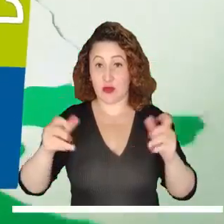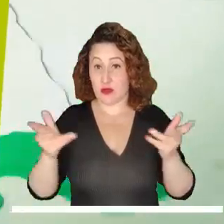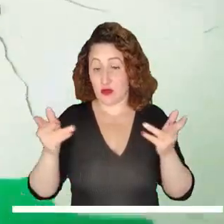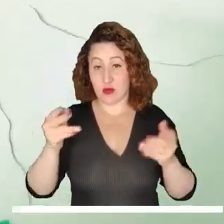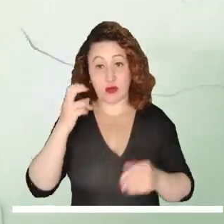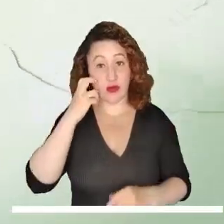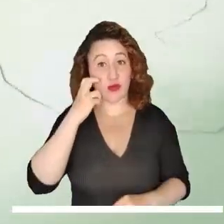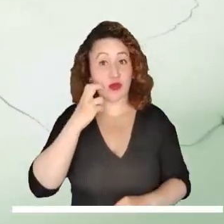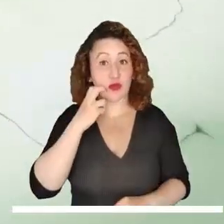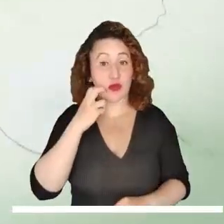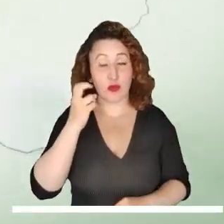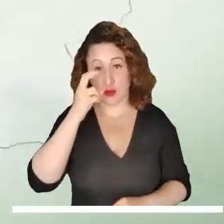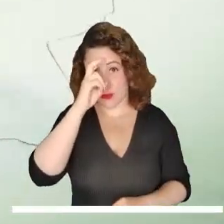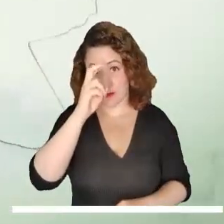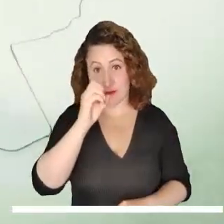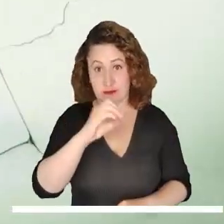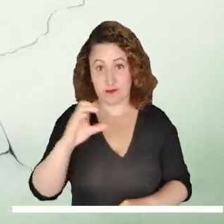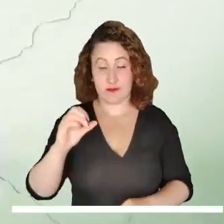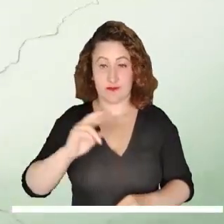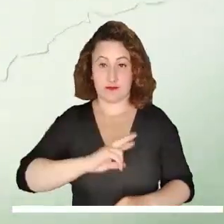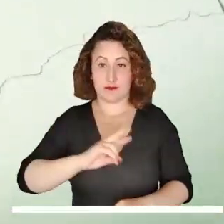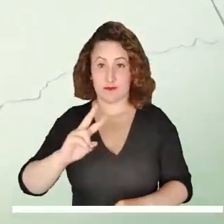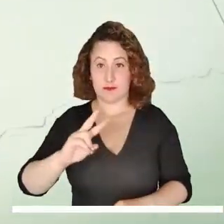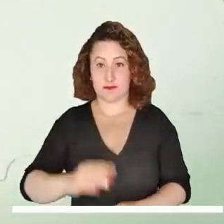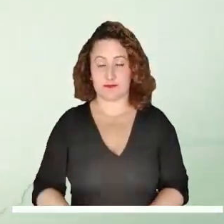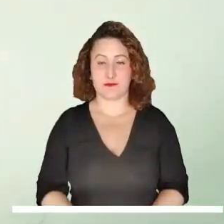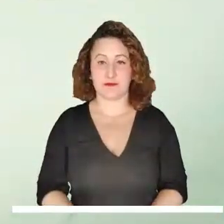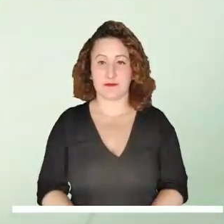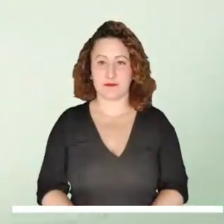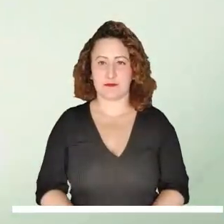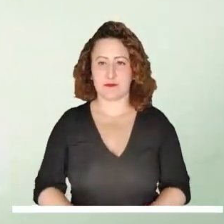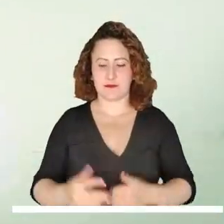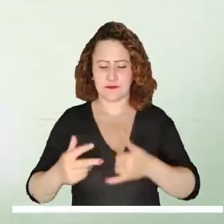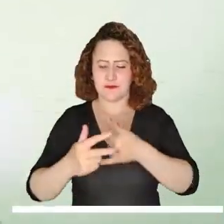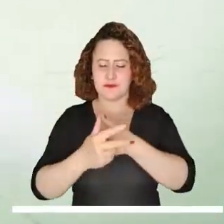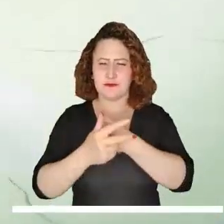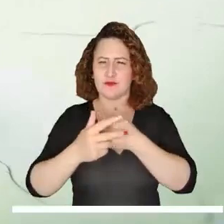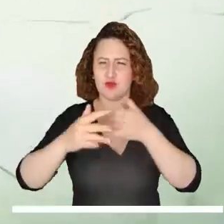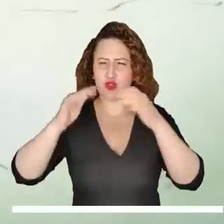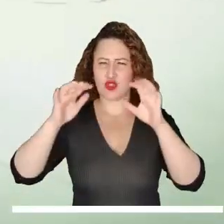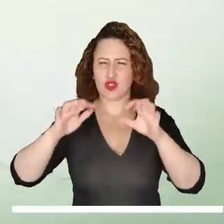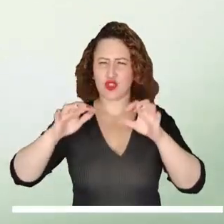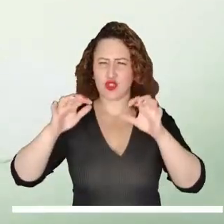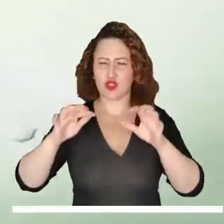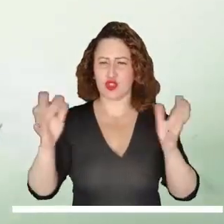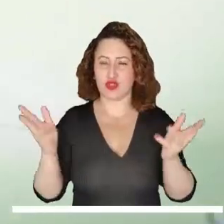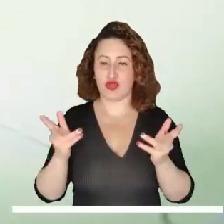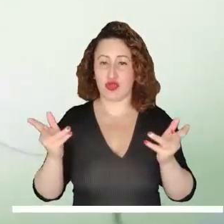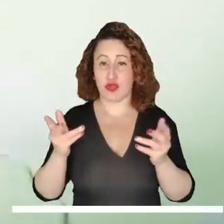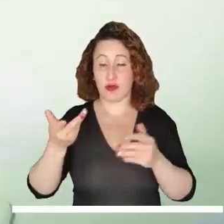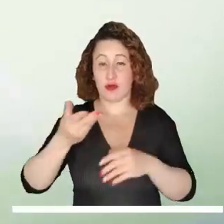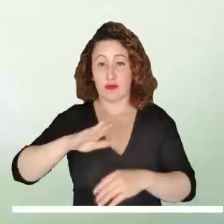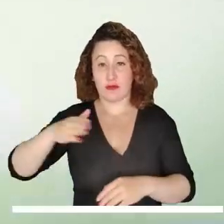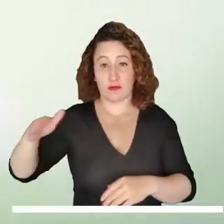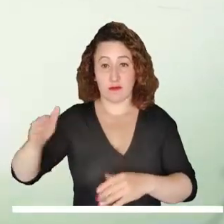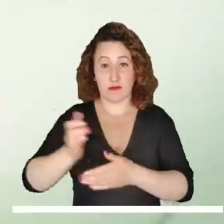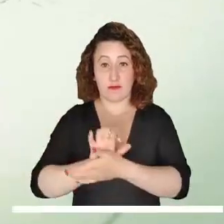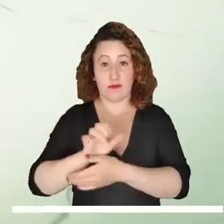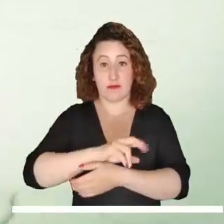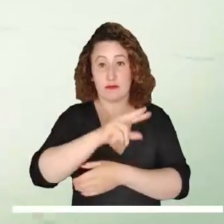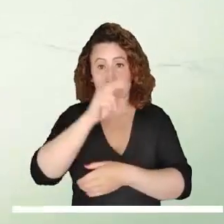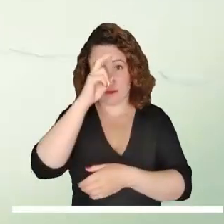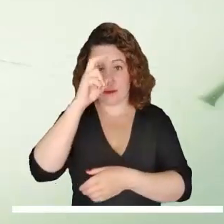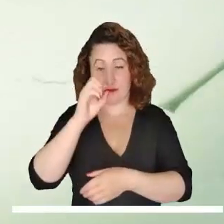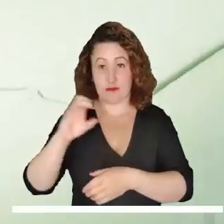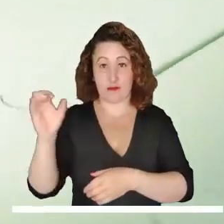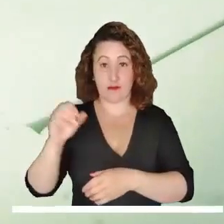posibles descargas en varios sectores de Chocó y noroccidente de Valle del Cauca. Las aguas andinas caerían sobre algunas zonas de